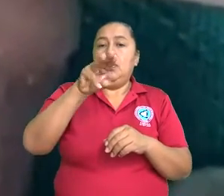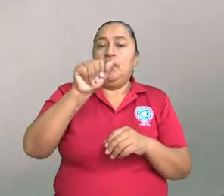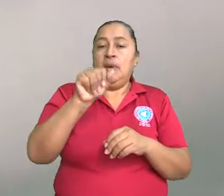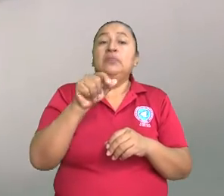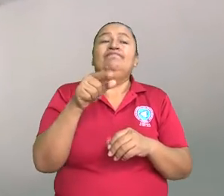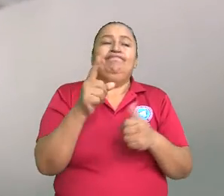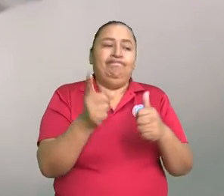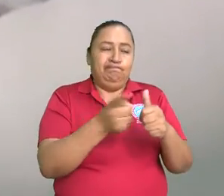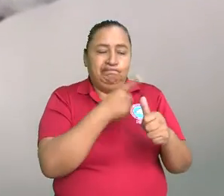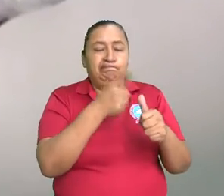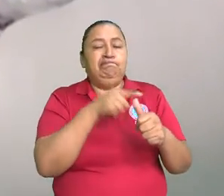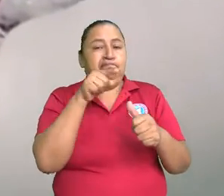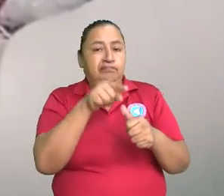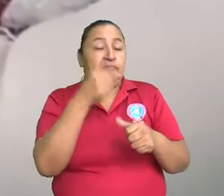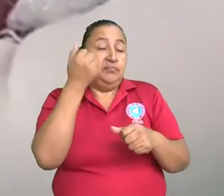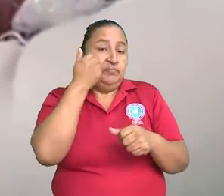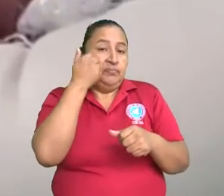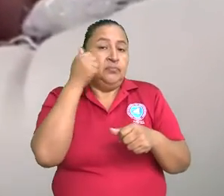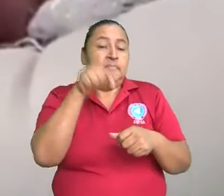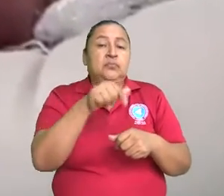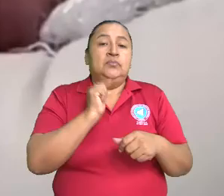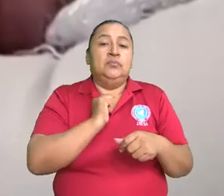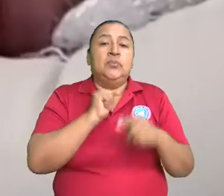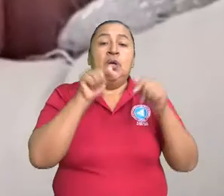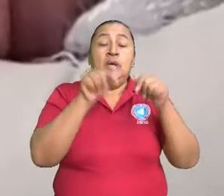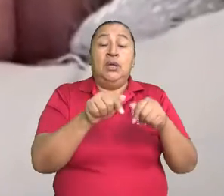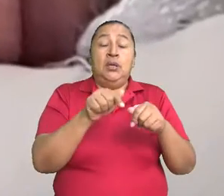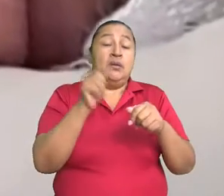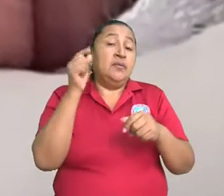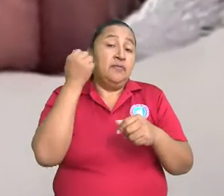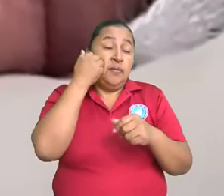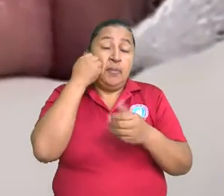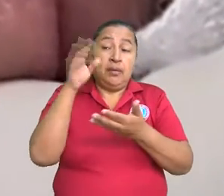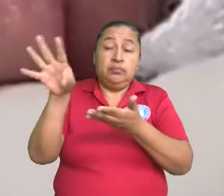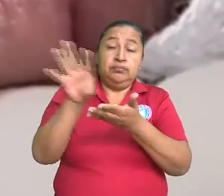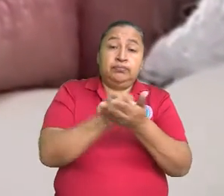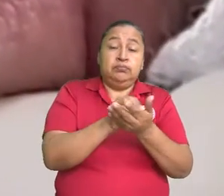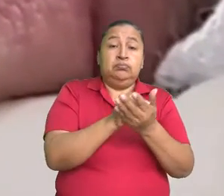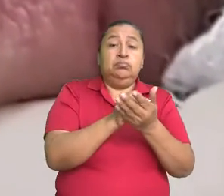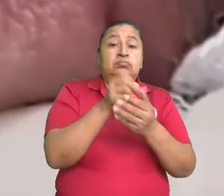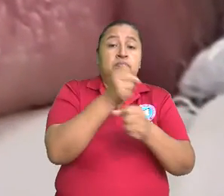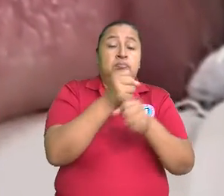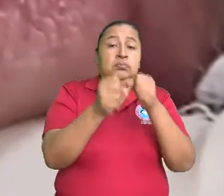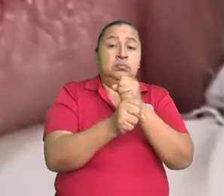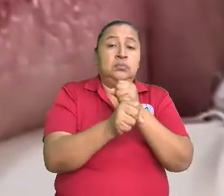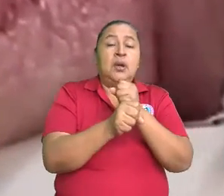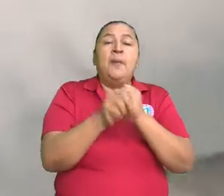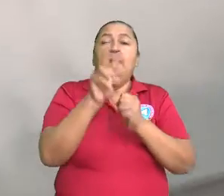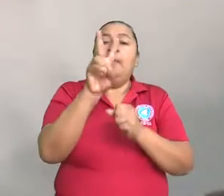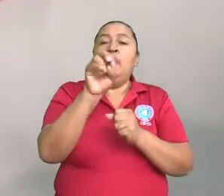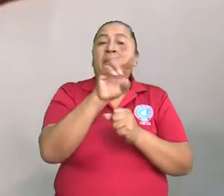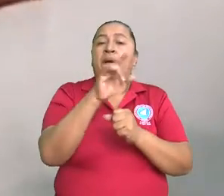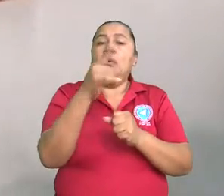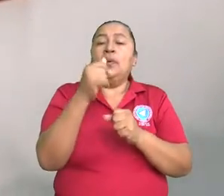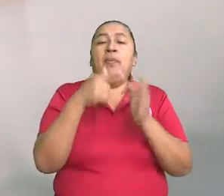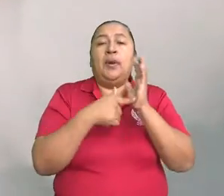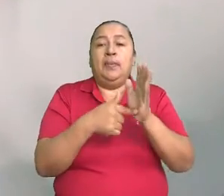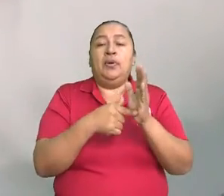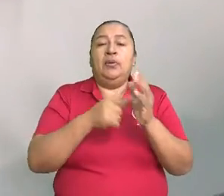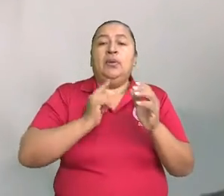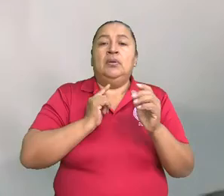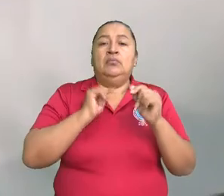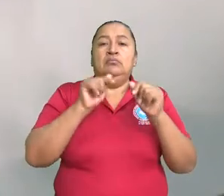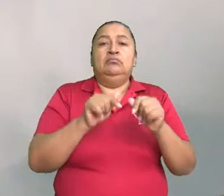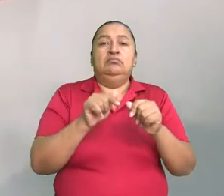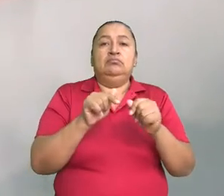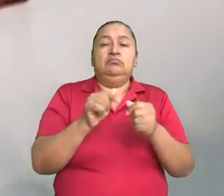las verrugas. Uh-huh. Lo que pasa es que la infección de transmisión sexual por verrugas genitales, ¿verdad? Ese es, por ejemplo,